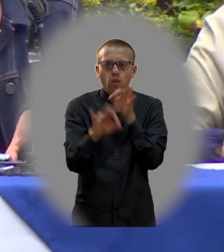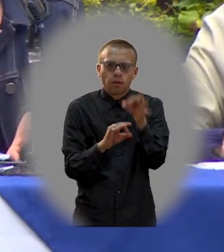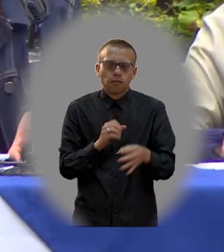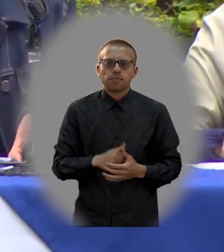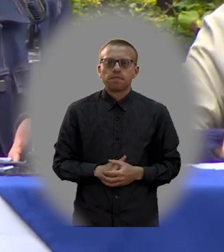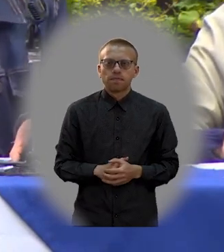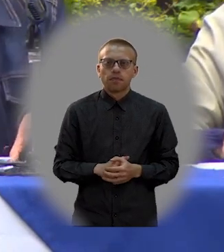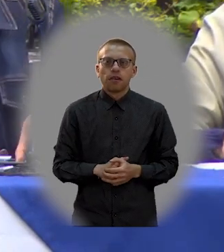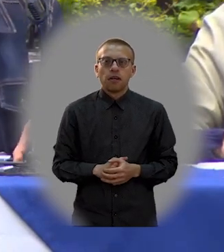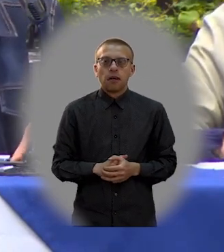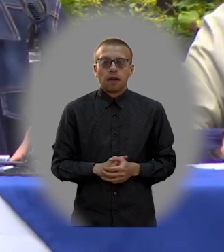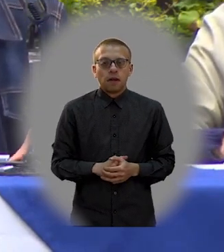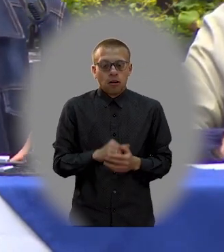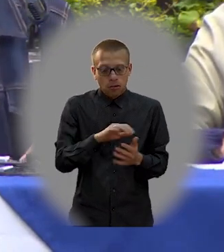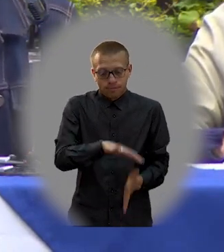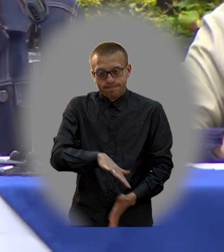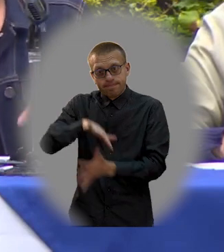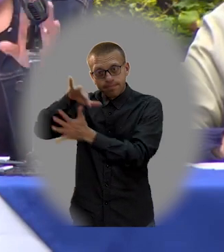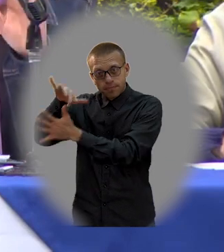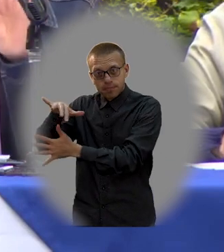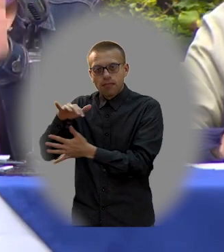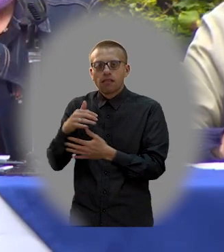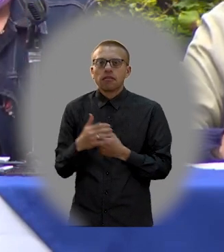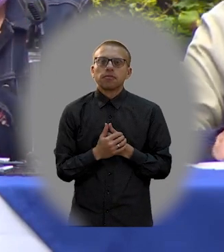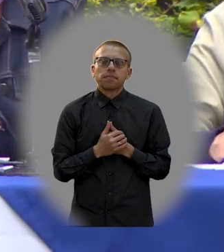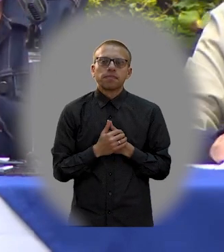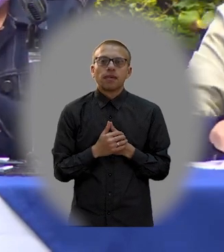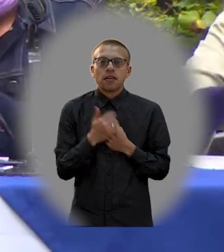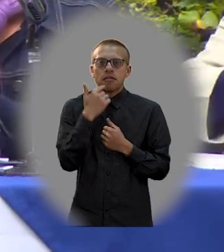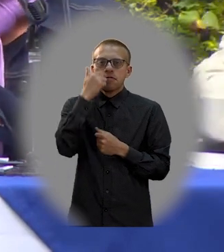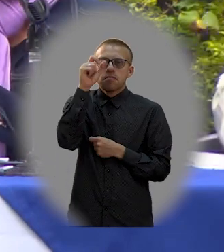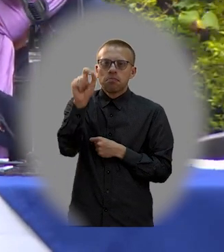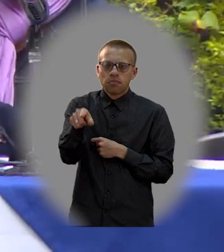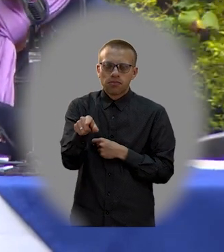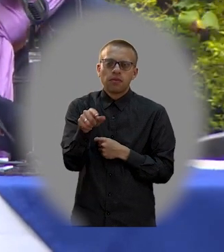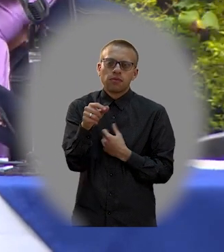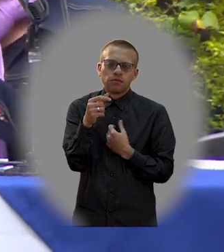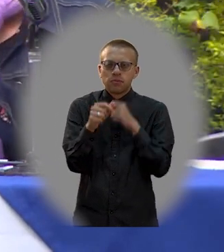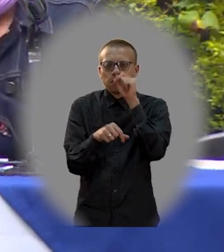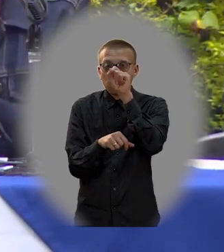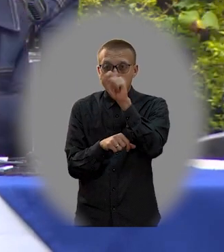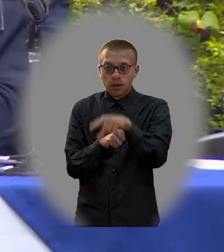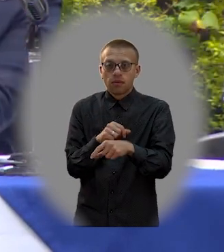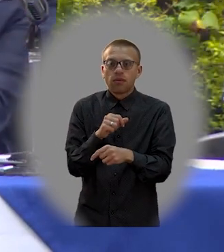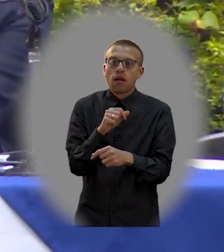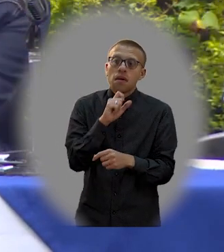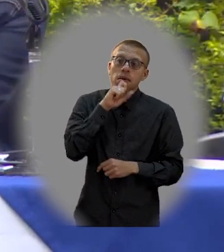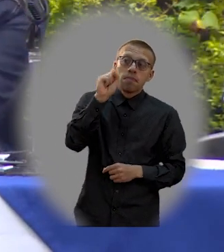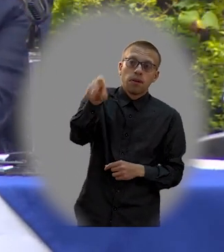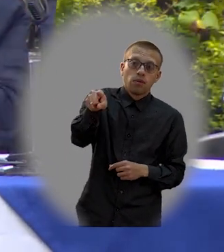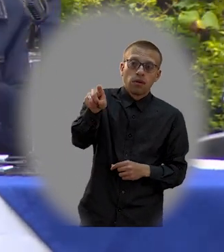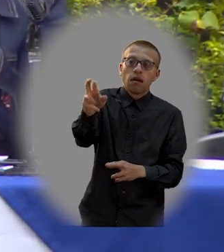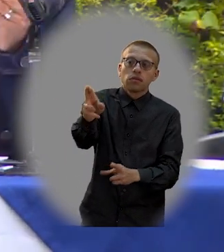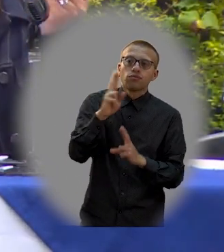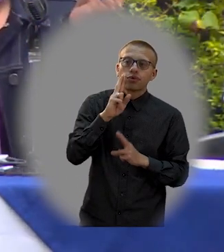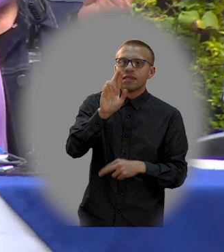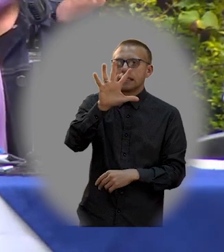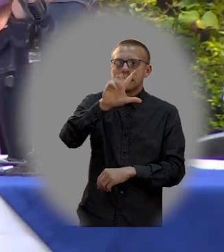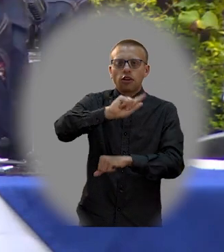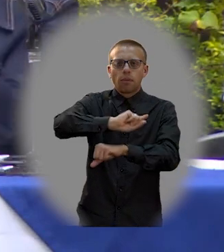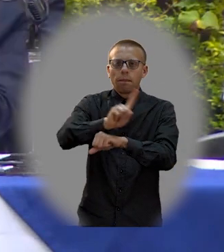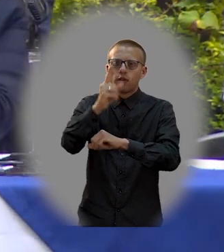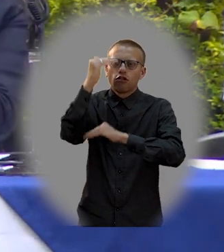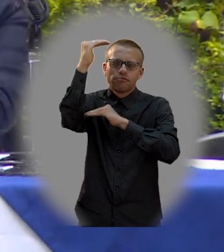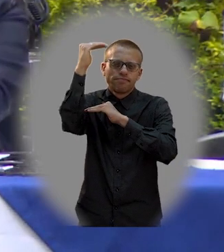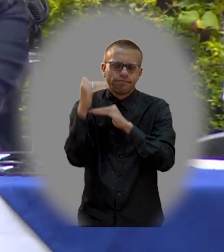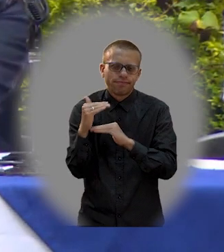La metodología son 4 o 5 minutos por persona, faltando 1 minuto, yo paso por la pena